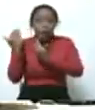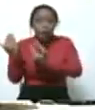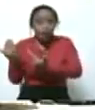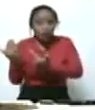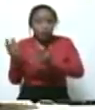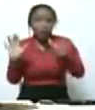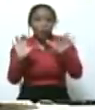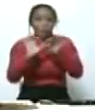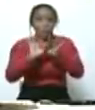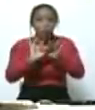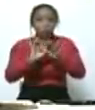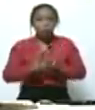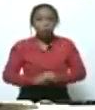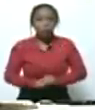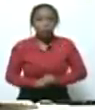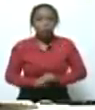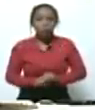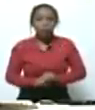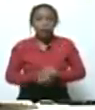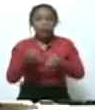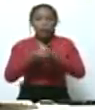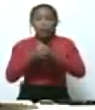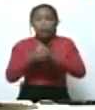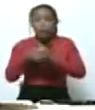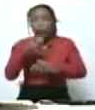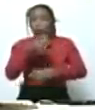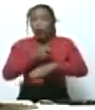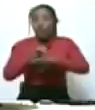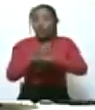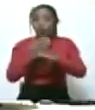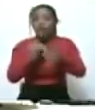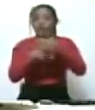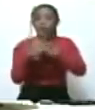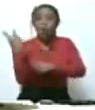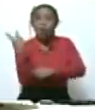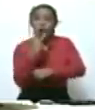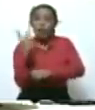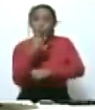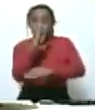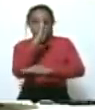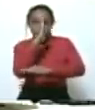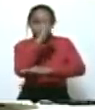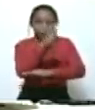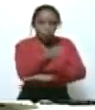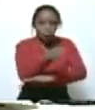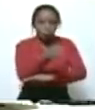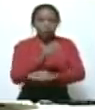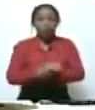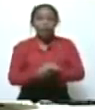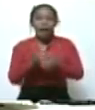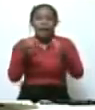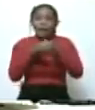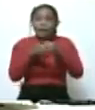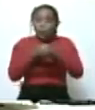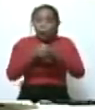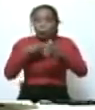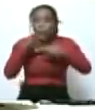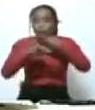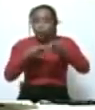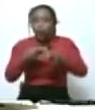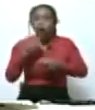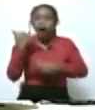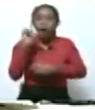de esta unión entre partido y gobierno, que vayamos ambos en la misma dirección, que el partido sea